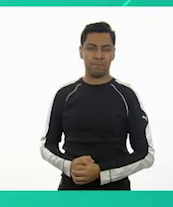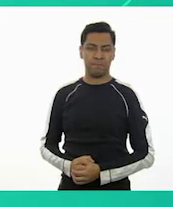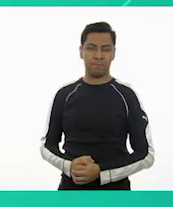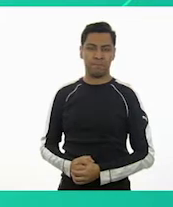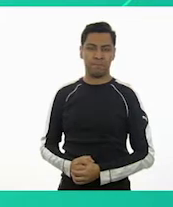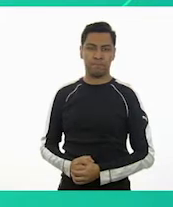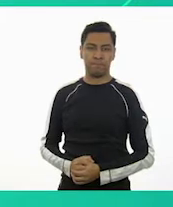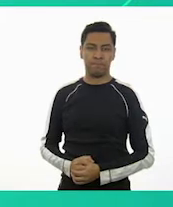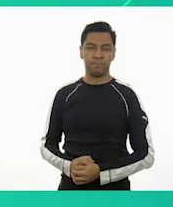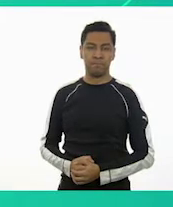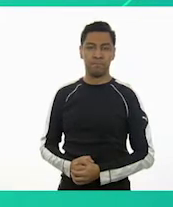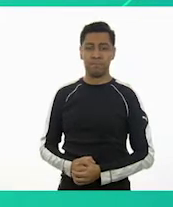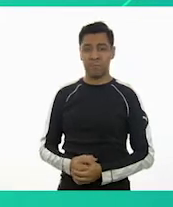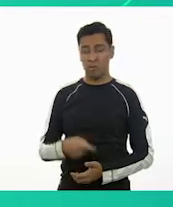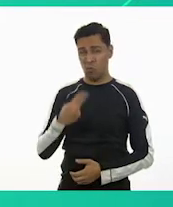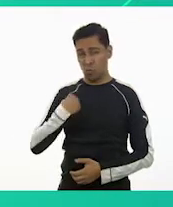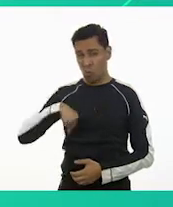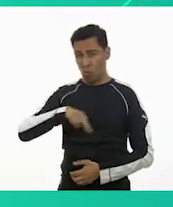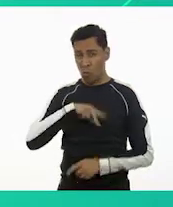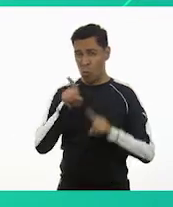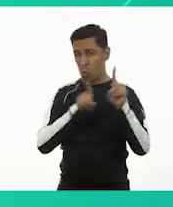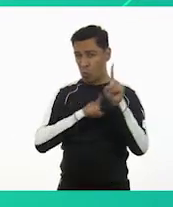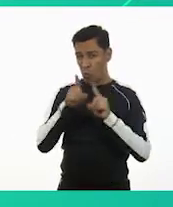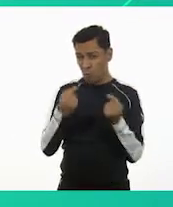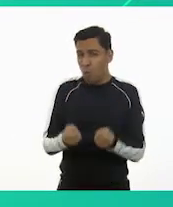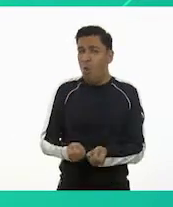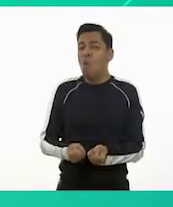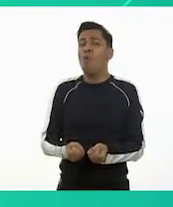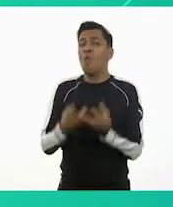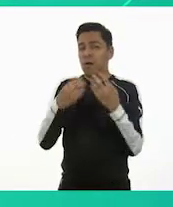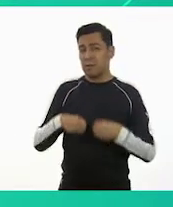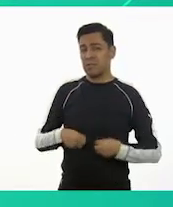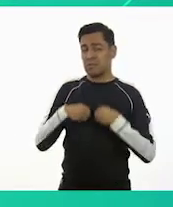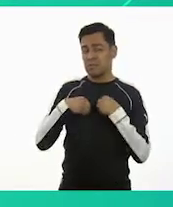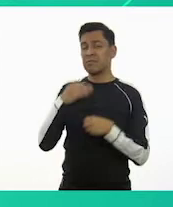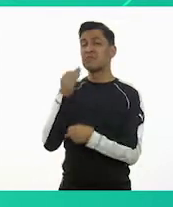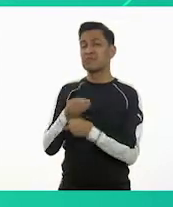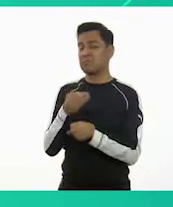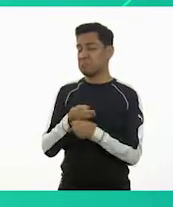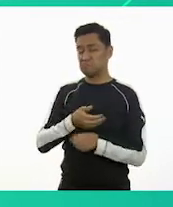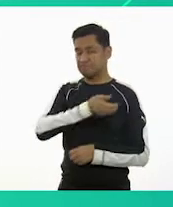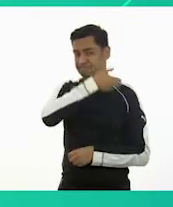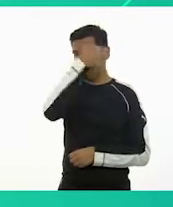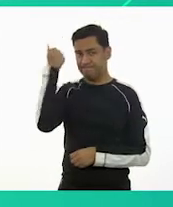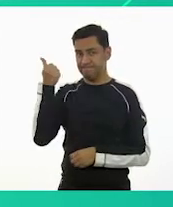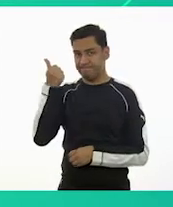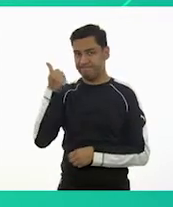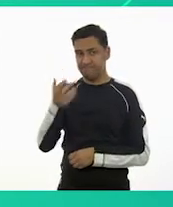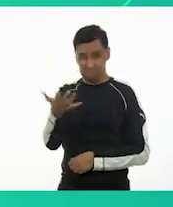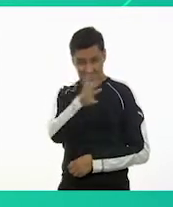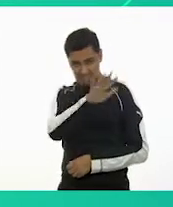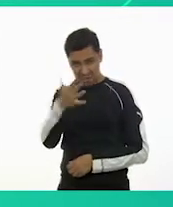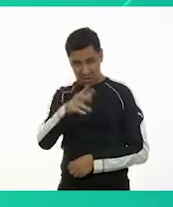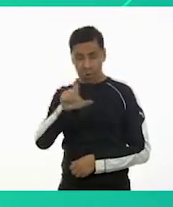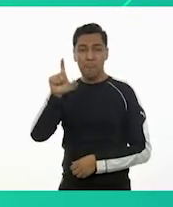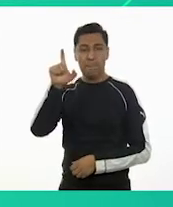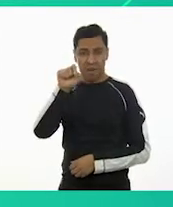Si bien no hay certeza sobre el número de individuos que hay de esta especie, se sabe que apenas podría quedar una